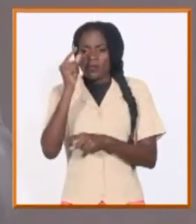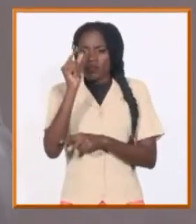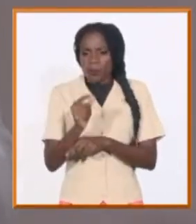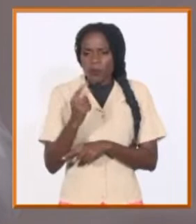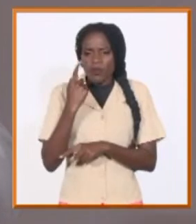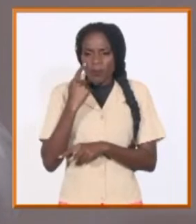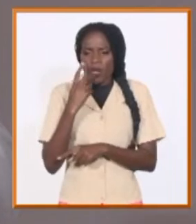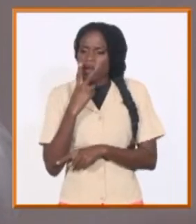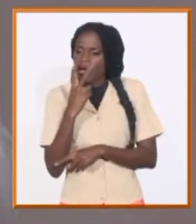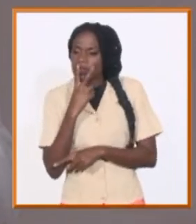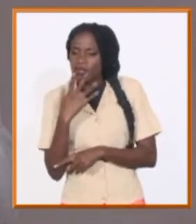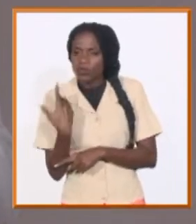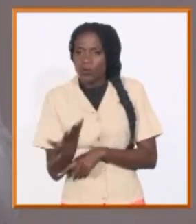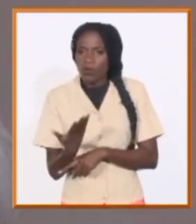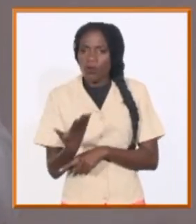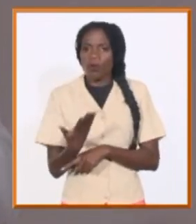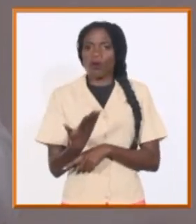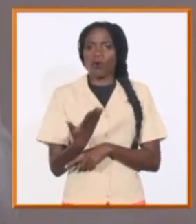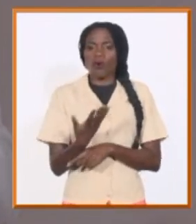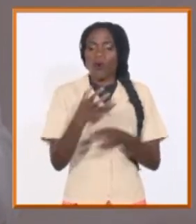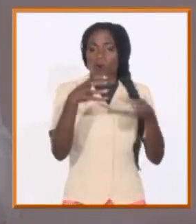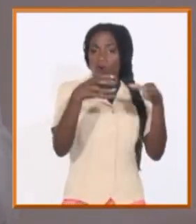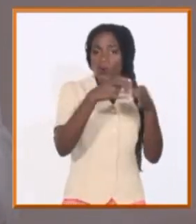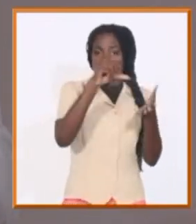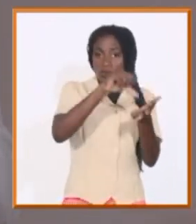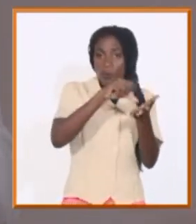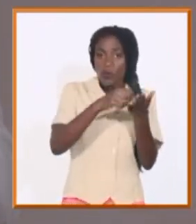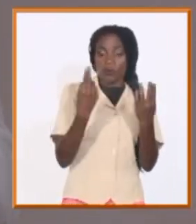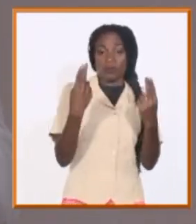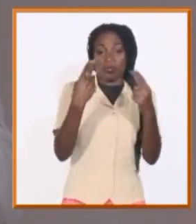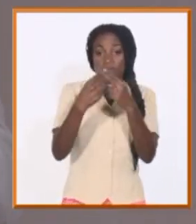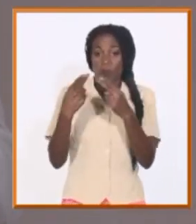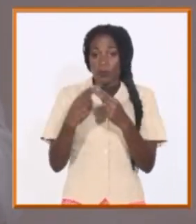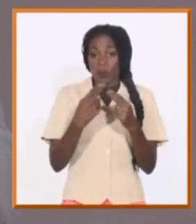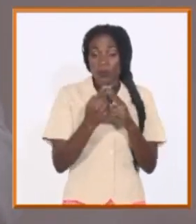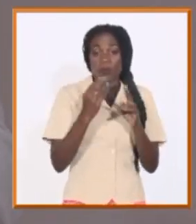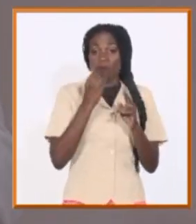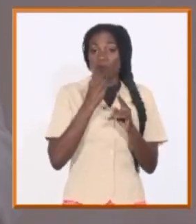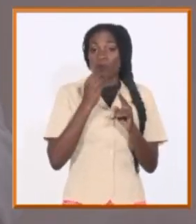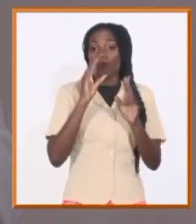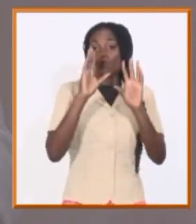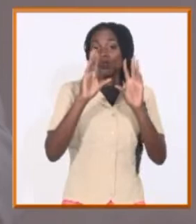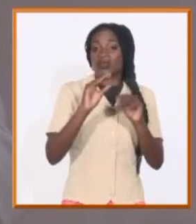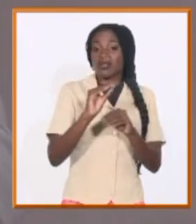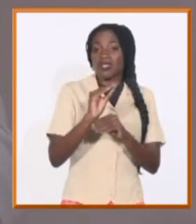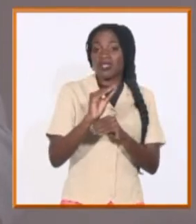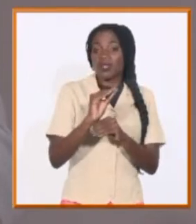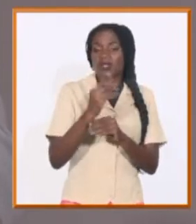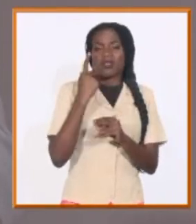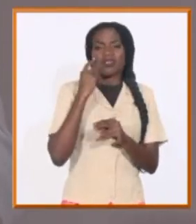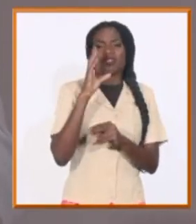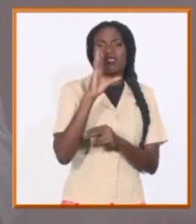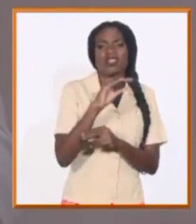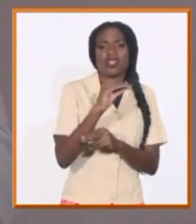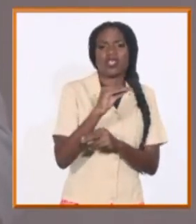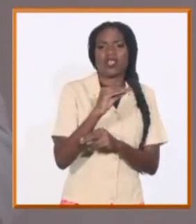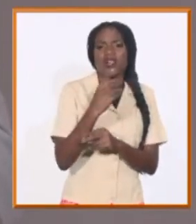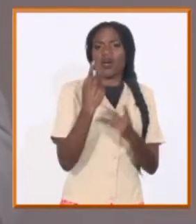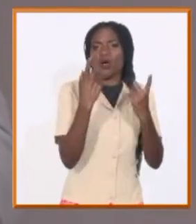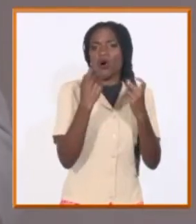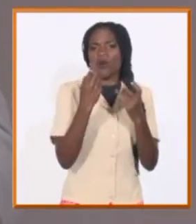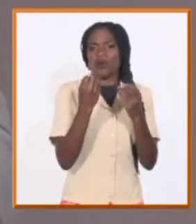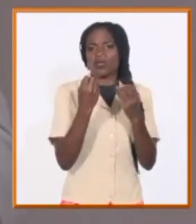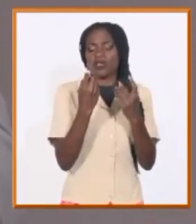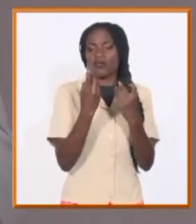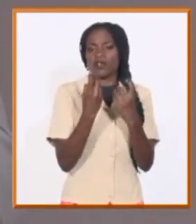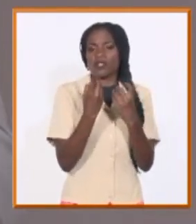ocurre con ellos en sus respectivos clubes, en sus respectivas competiciones, porque ya no podemos tener el alegato de que tienen falta de roce